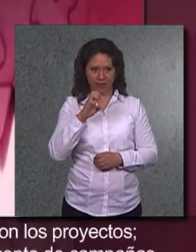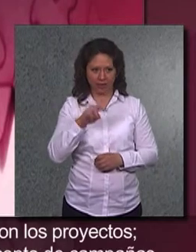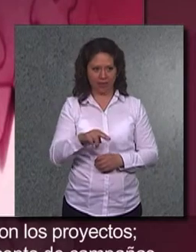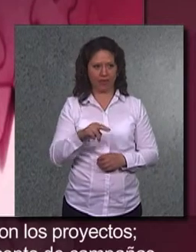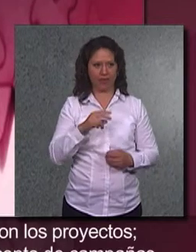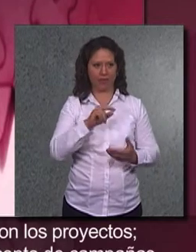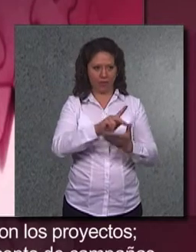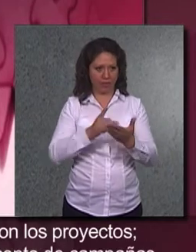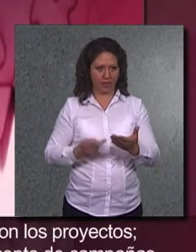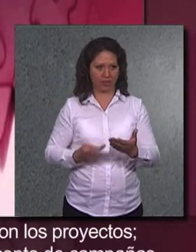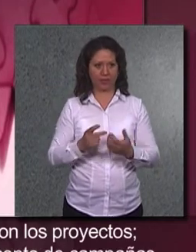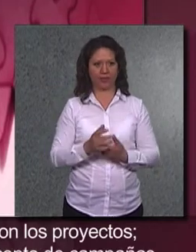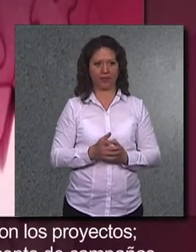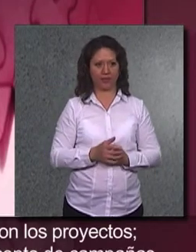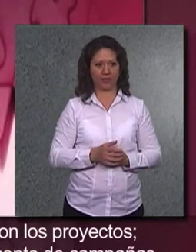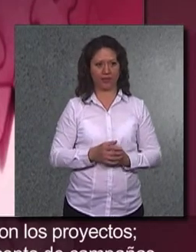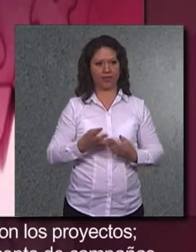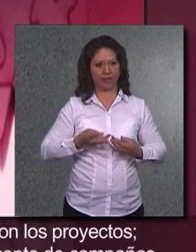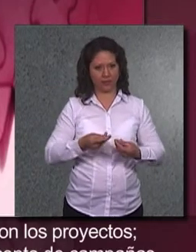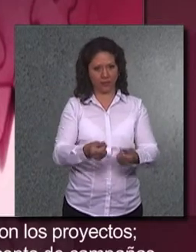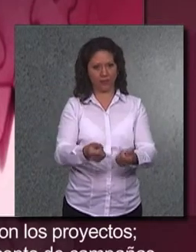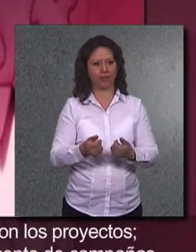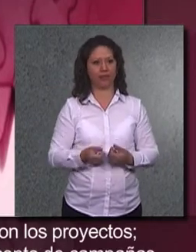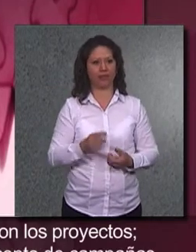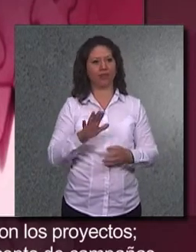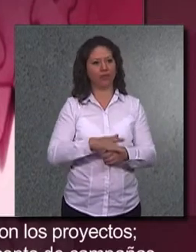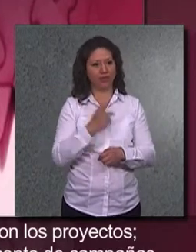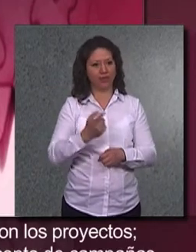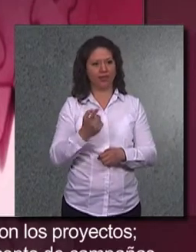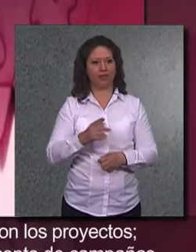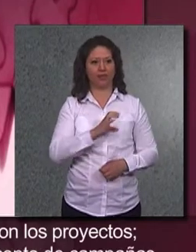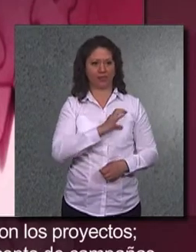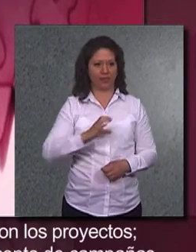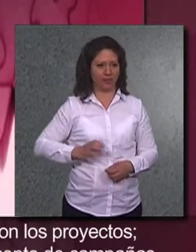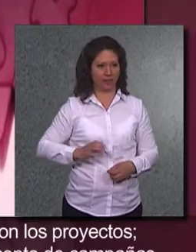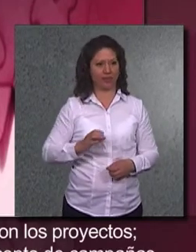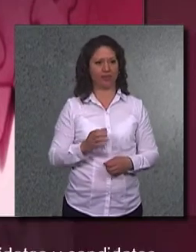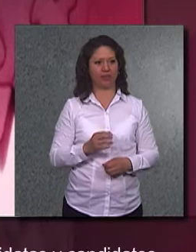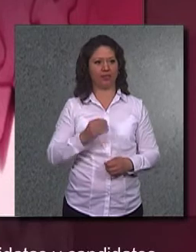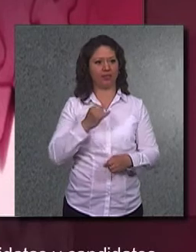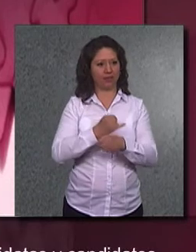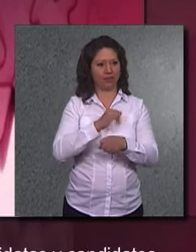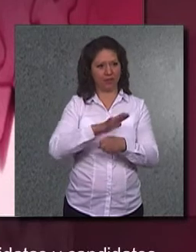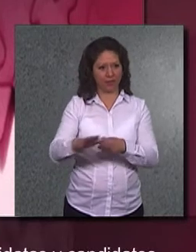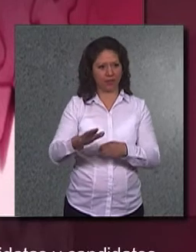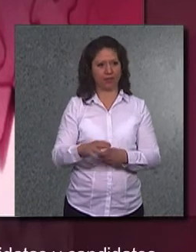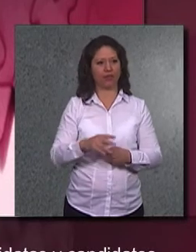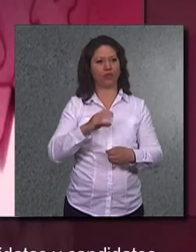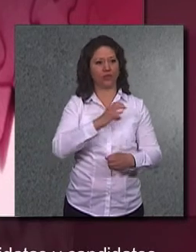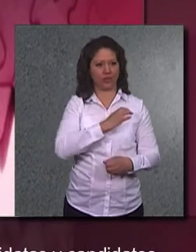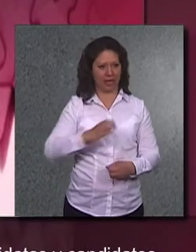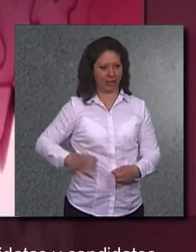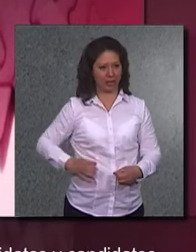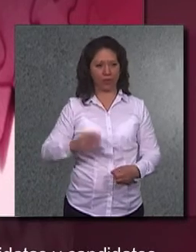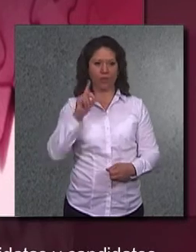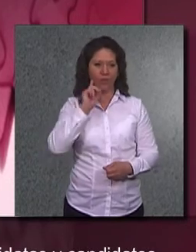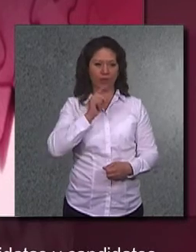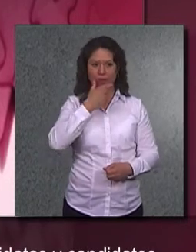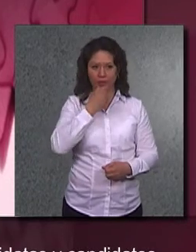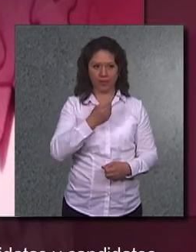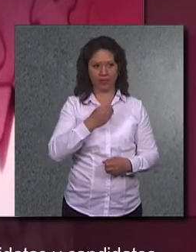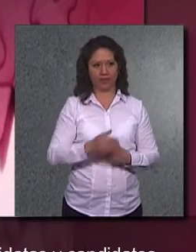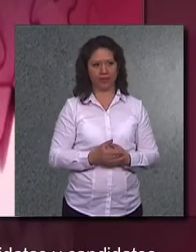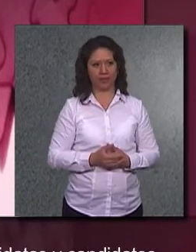se relacionan con los proyectos erogaciones por concepto de campañas de difusión de sus candidatas y